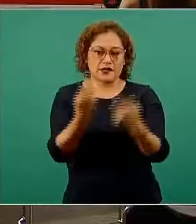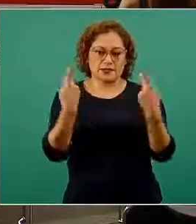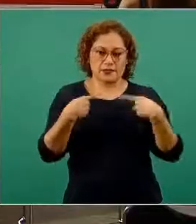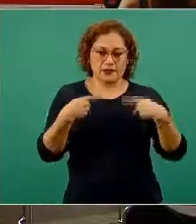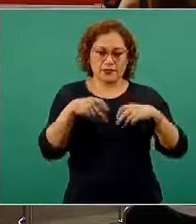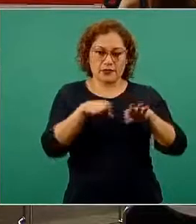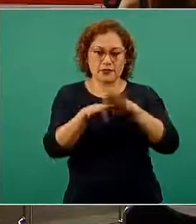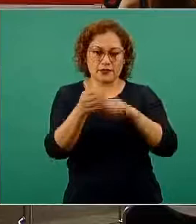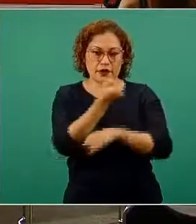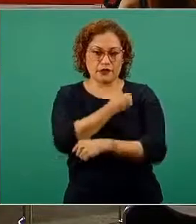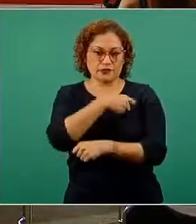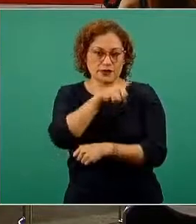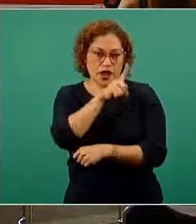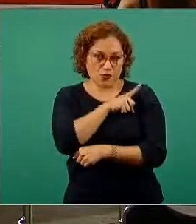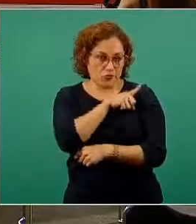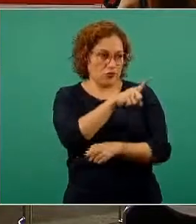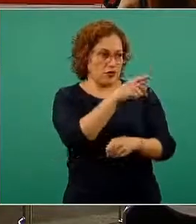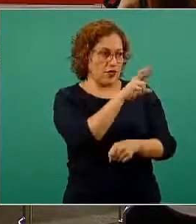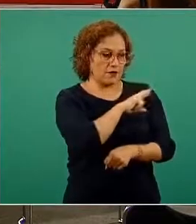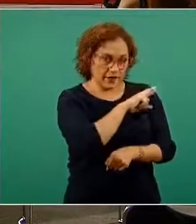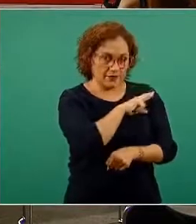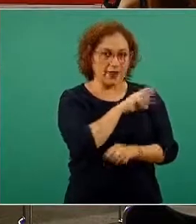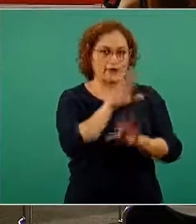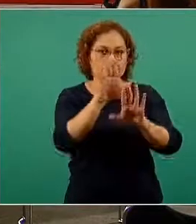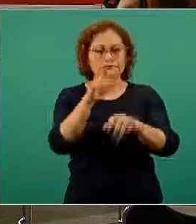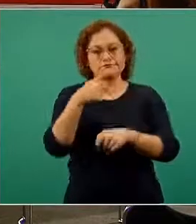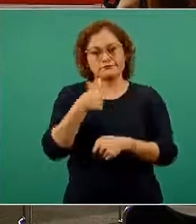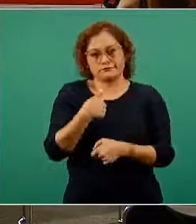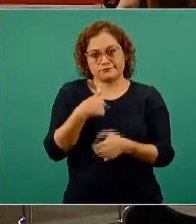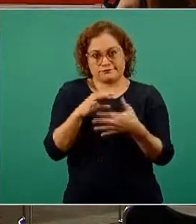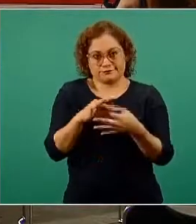sector privado y aproveché para comentar una realidad